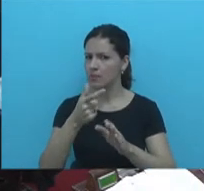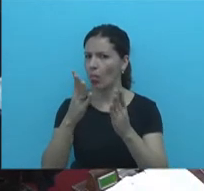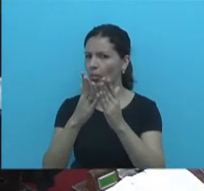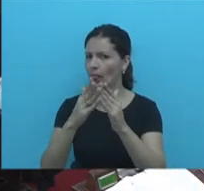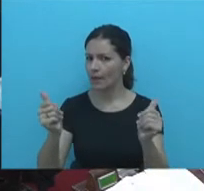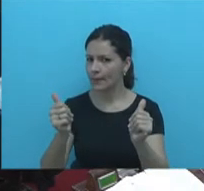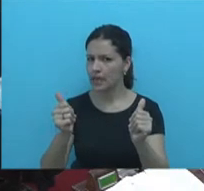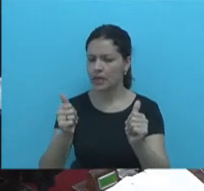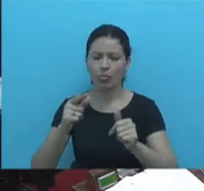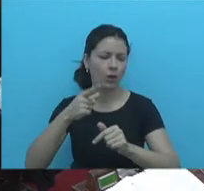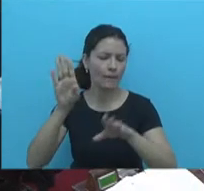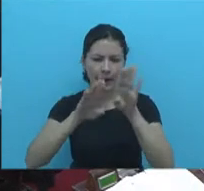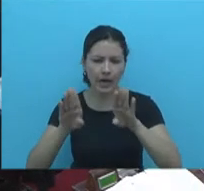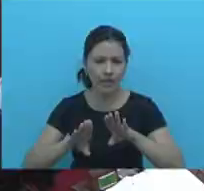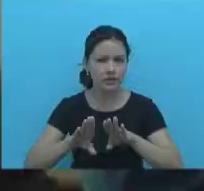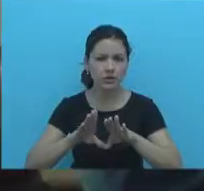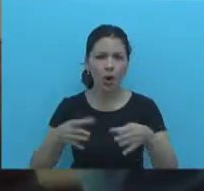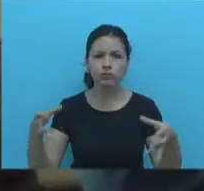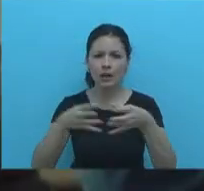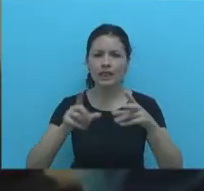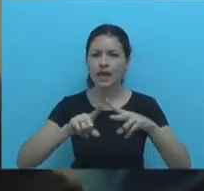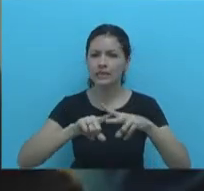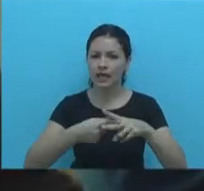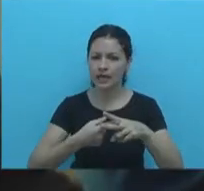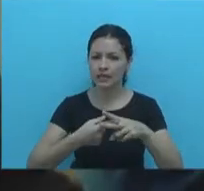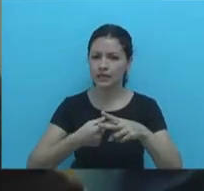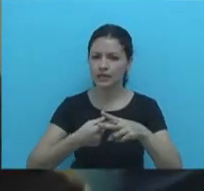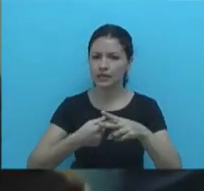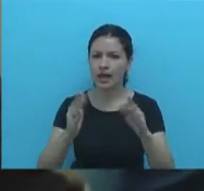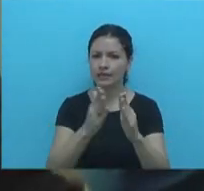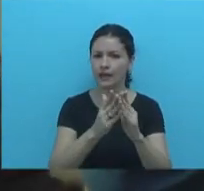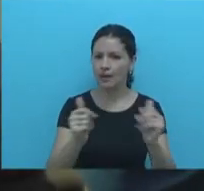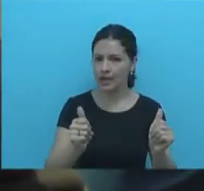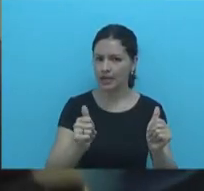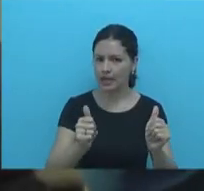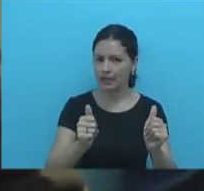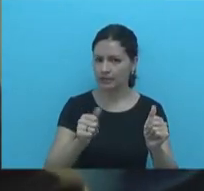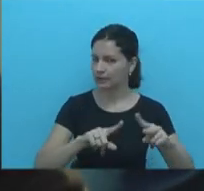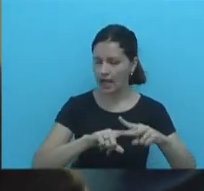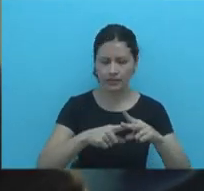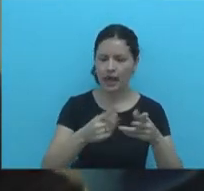toda la preparación que lleva el proyecto? Digamos, al finalizar todos los talleres,